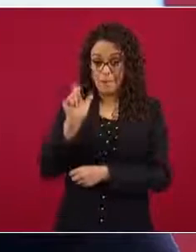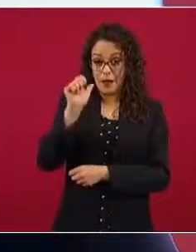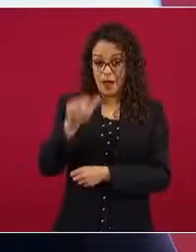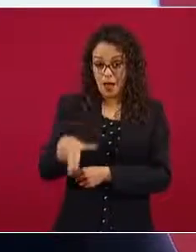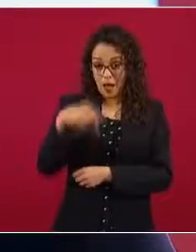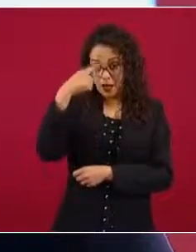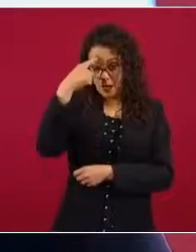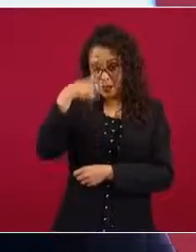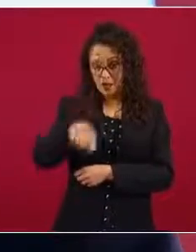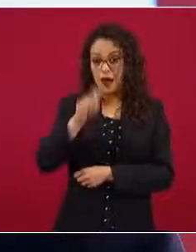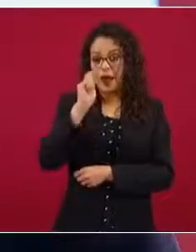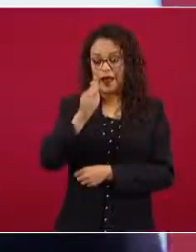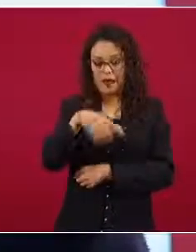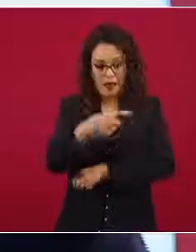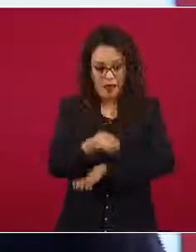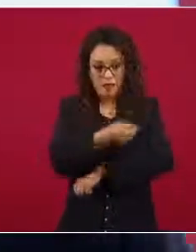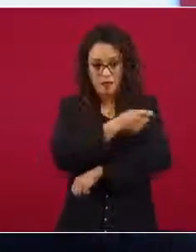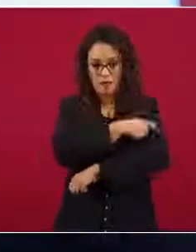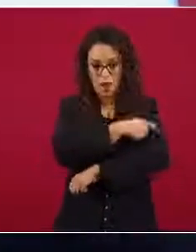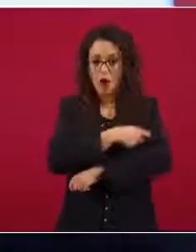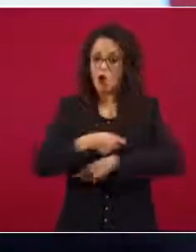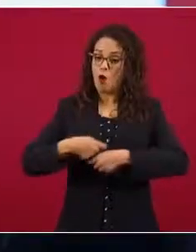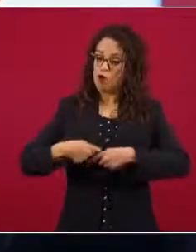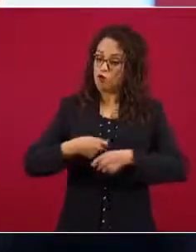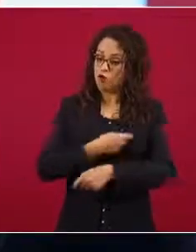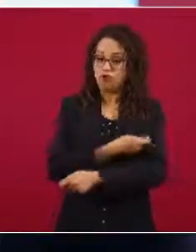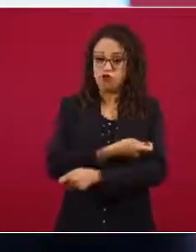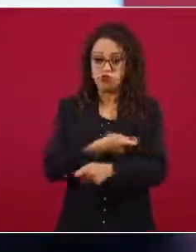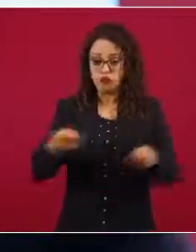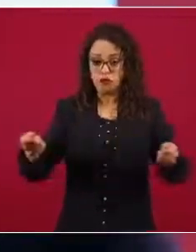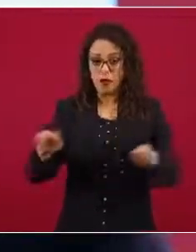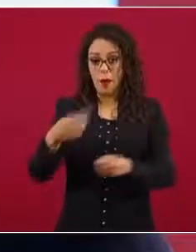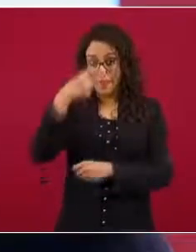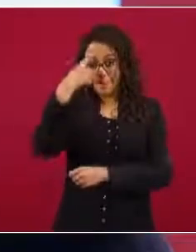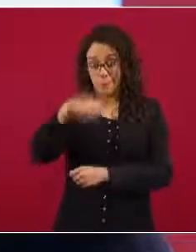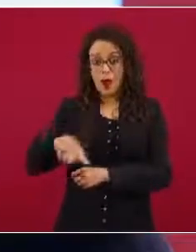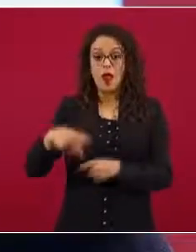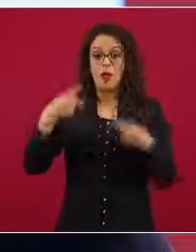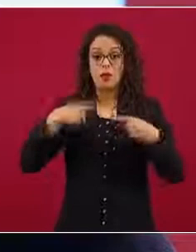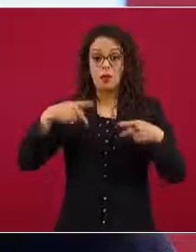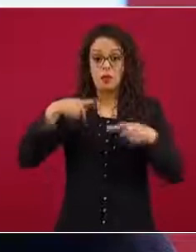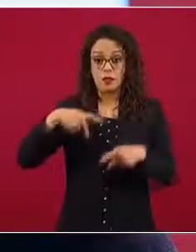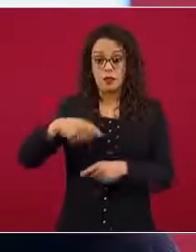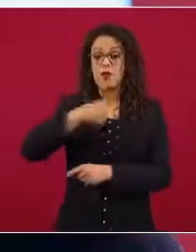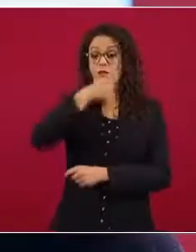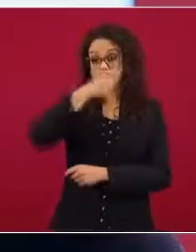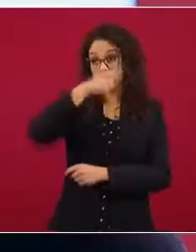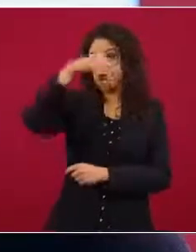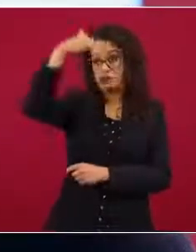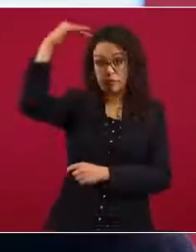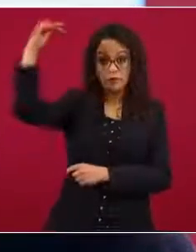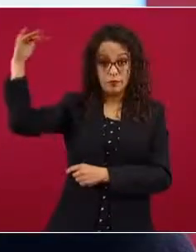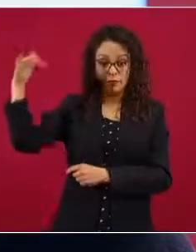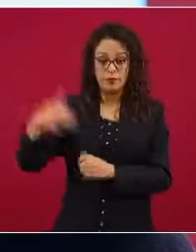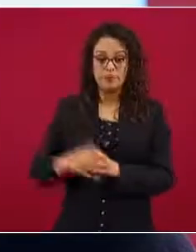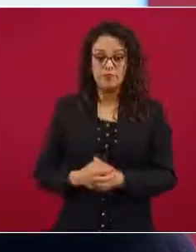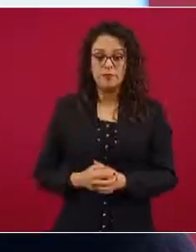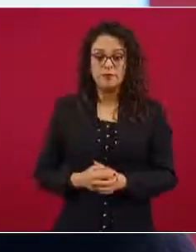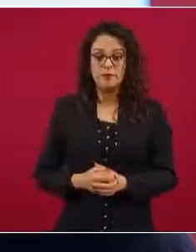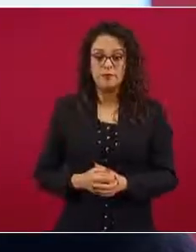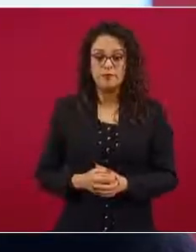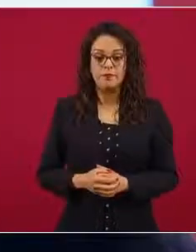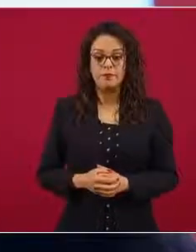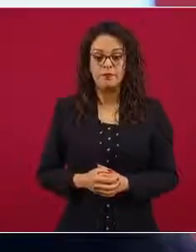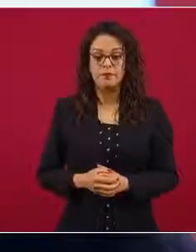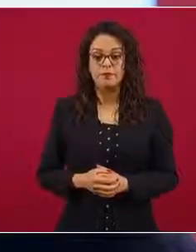vacunación ya adultos mayores, pues vamos a